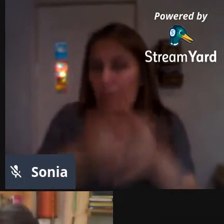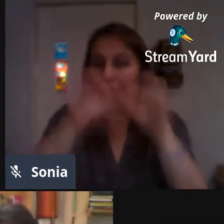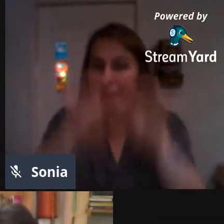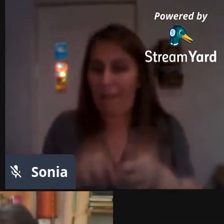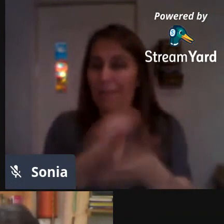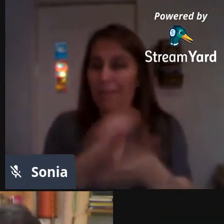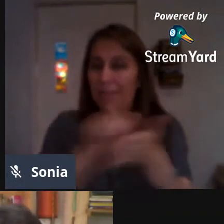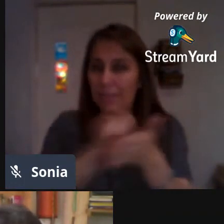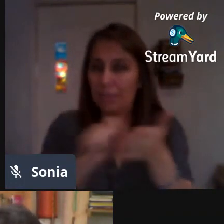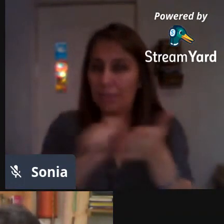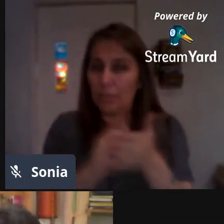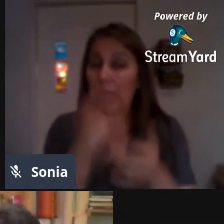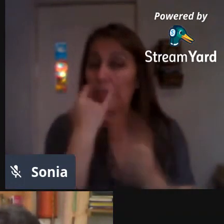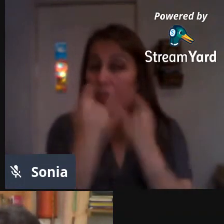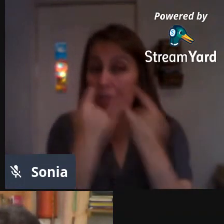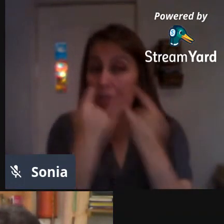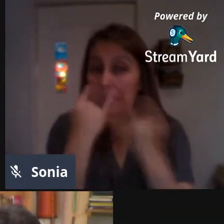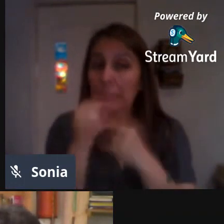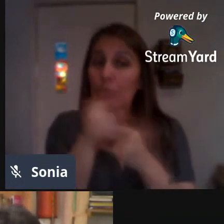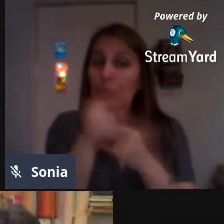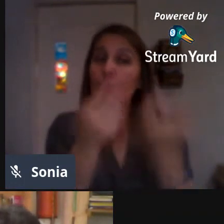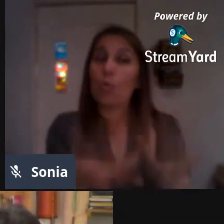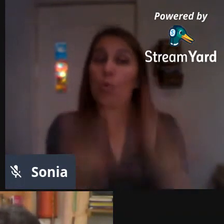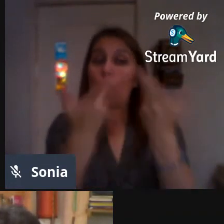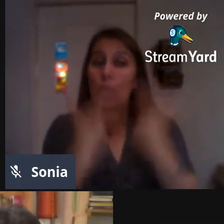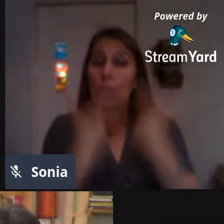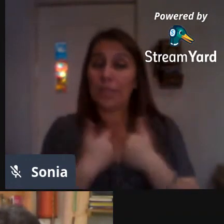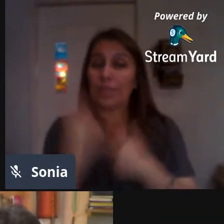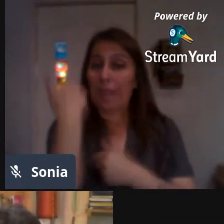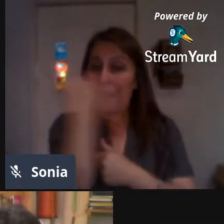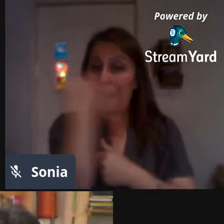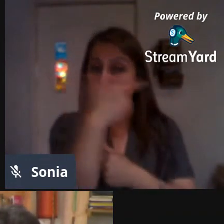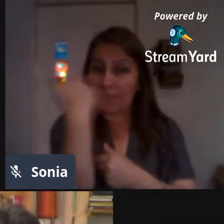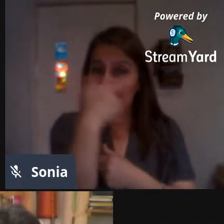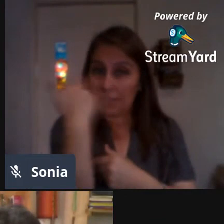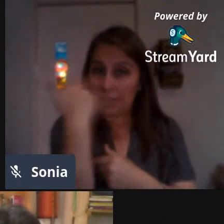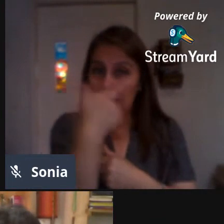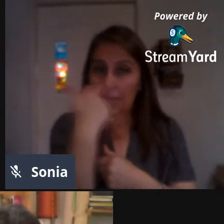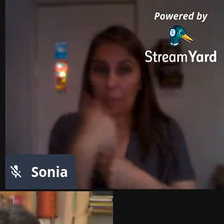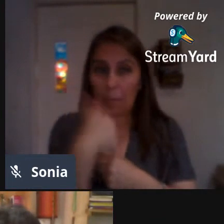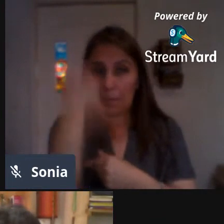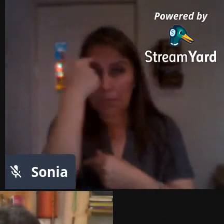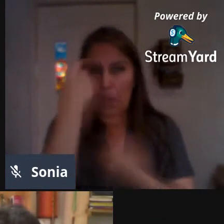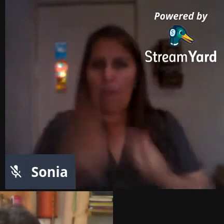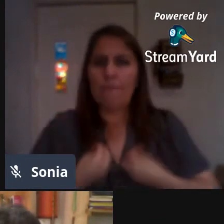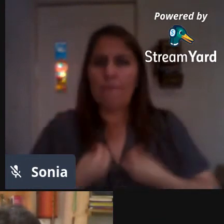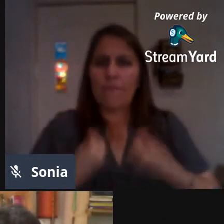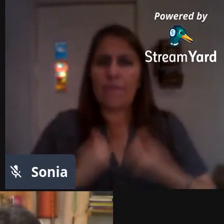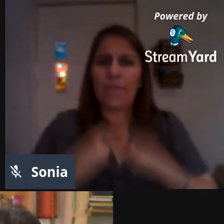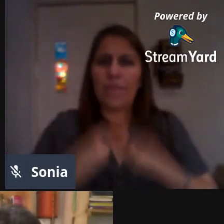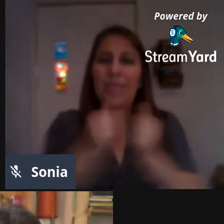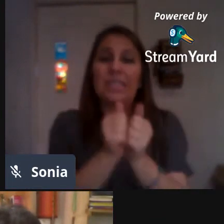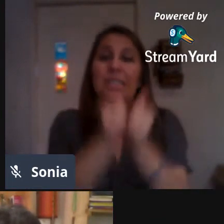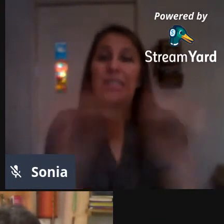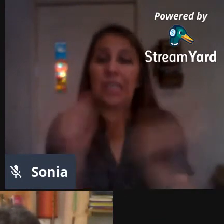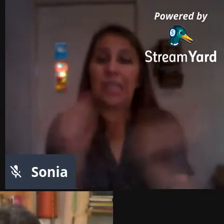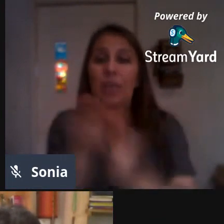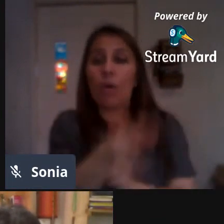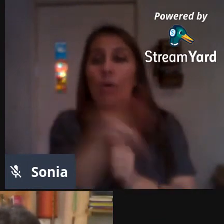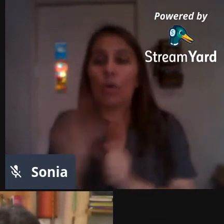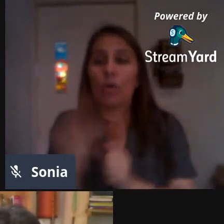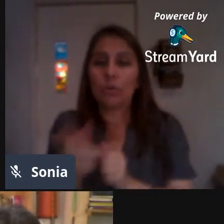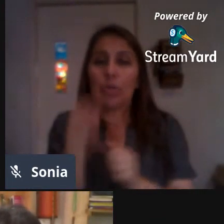justamente sobre la reseña a partir de la obra de vivir sin los otros como justamente esto se va transformando